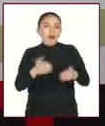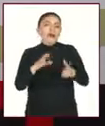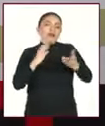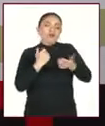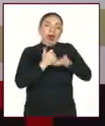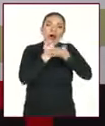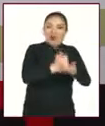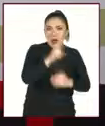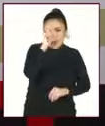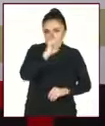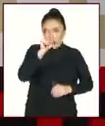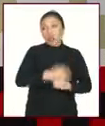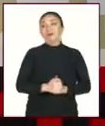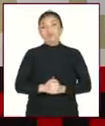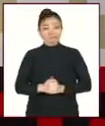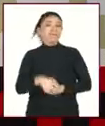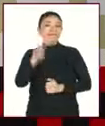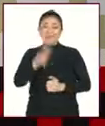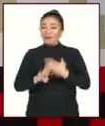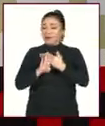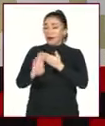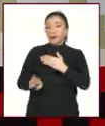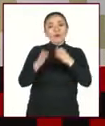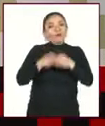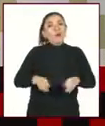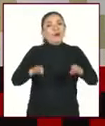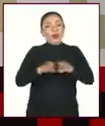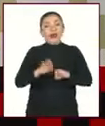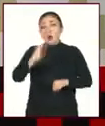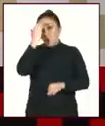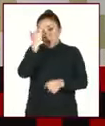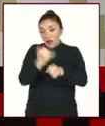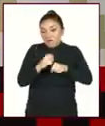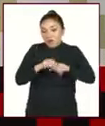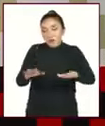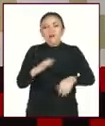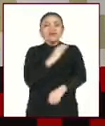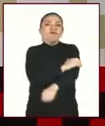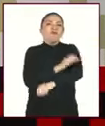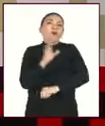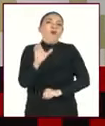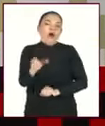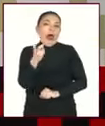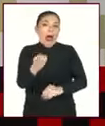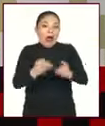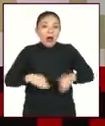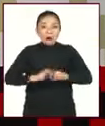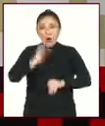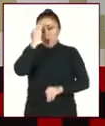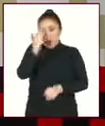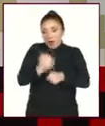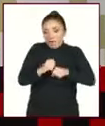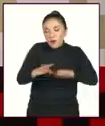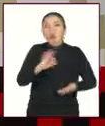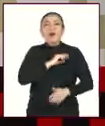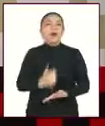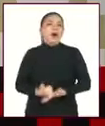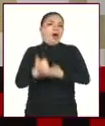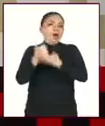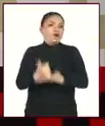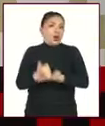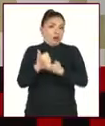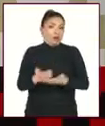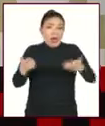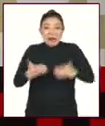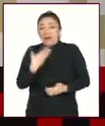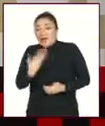recomendaciones. Claro, la prevención nunca está de más y la información es poder. Entonces, saber todo esto también nos puede ayudar. Tal vez se pueda hacer correctamente